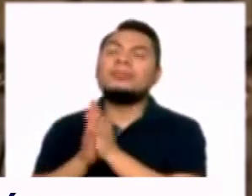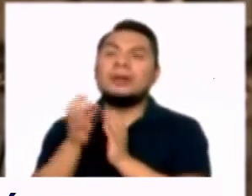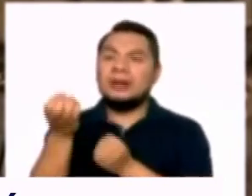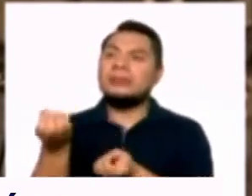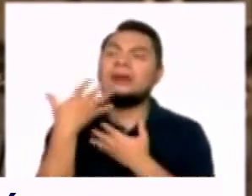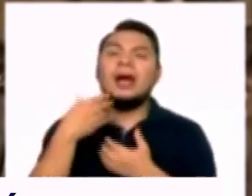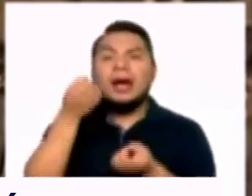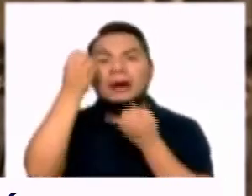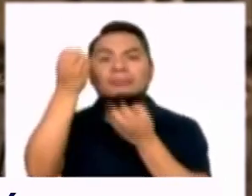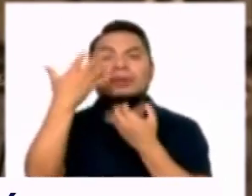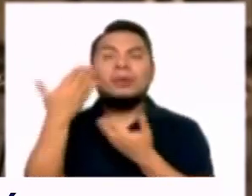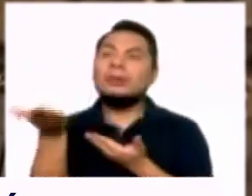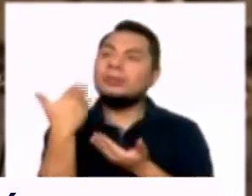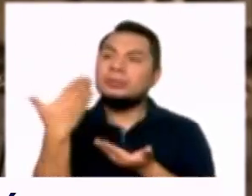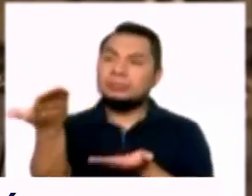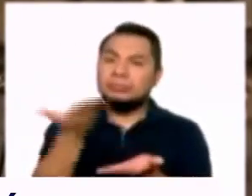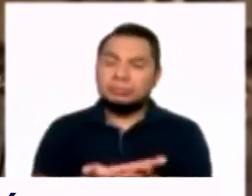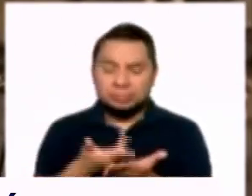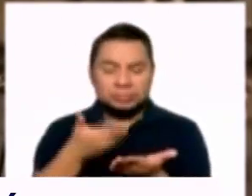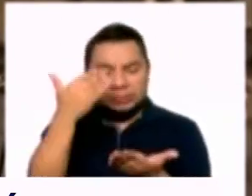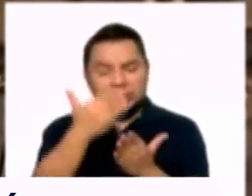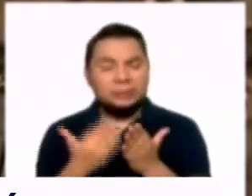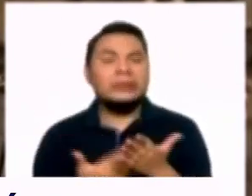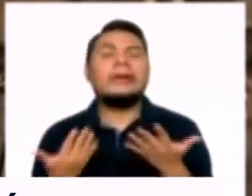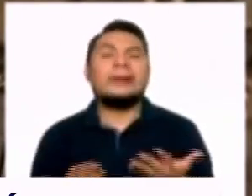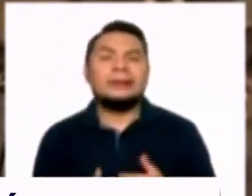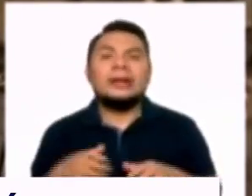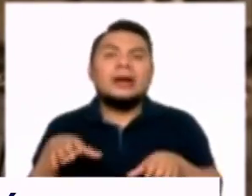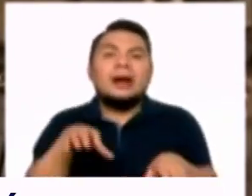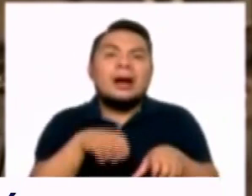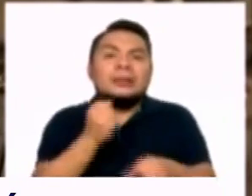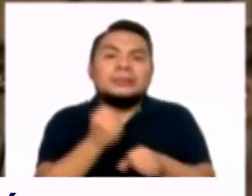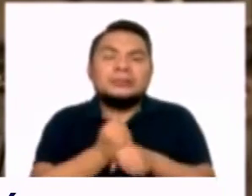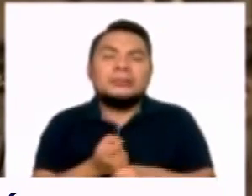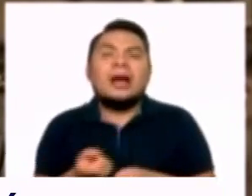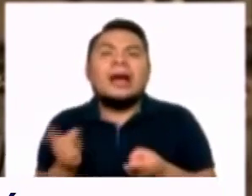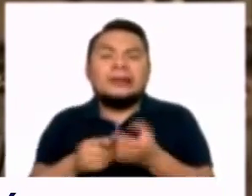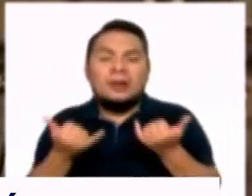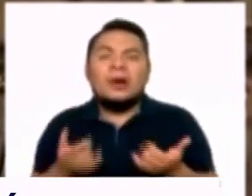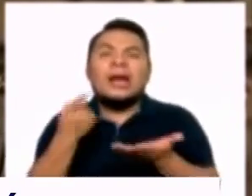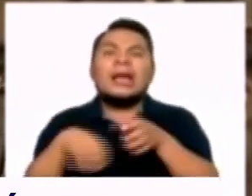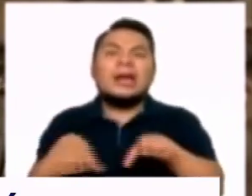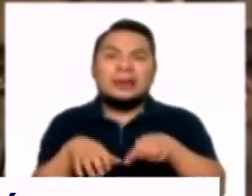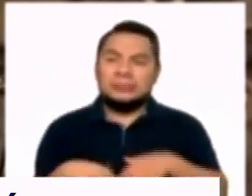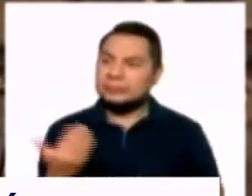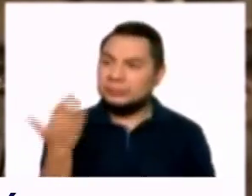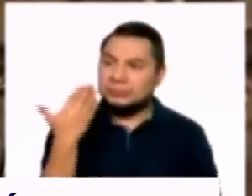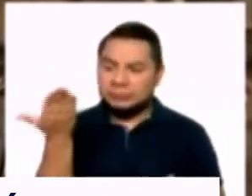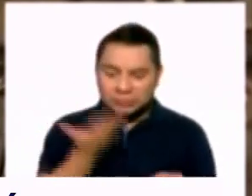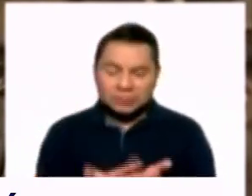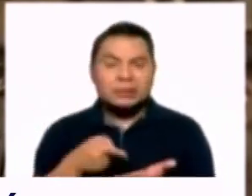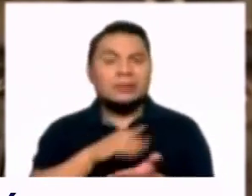reporte actualizado de el nivel de ejecución al día de hoy de las actividades que forman parte